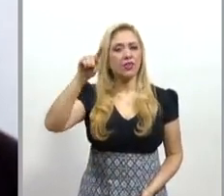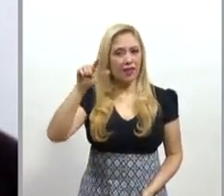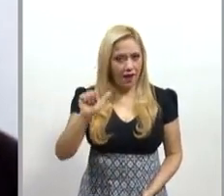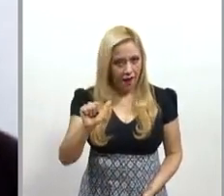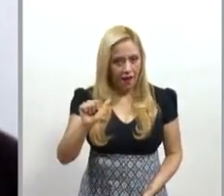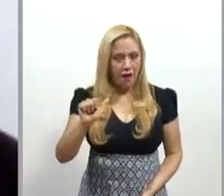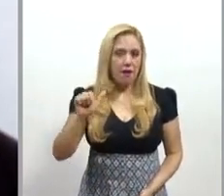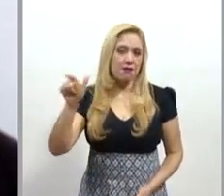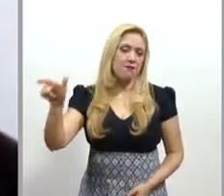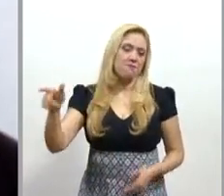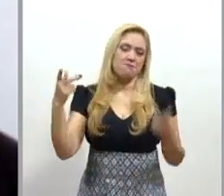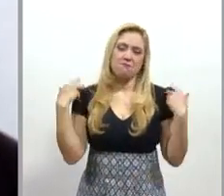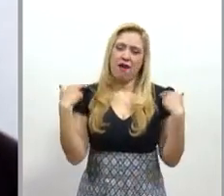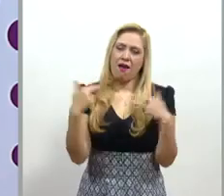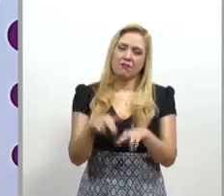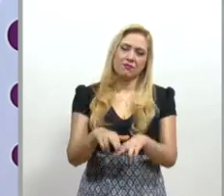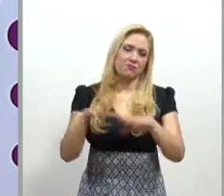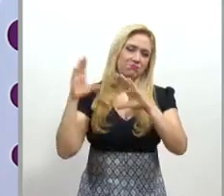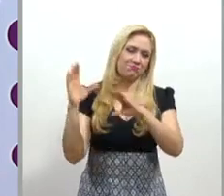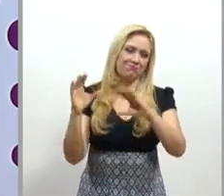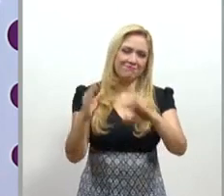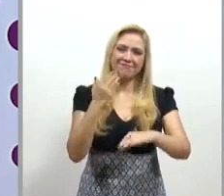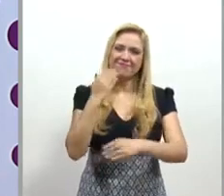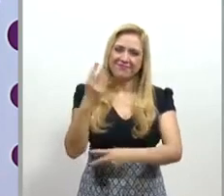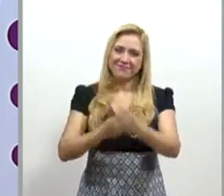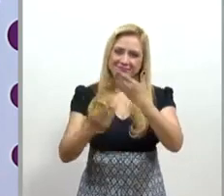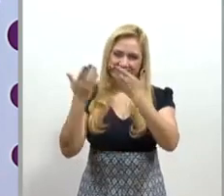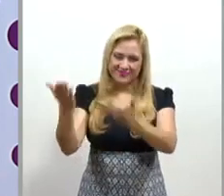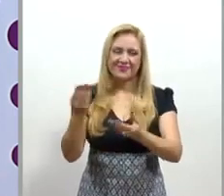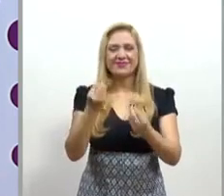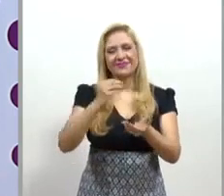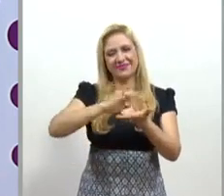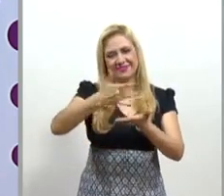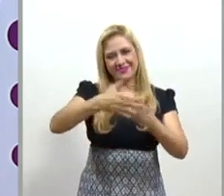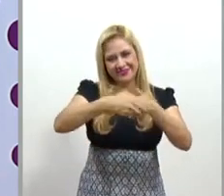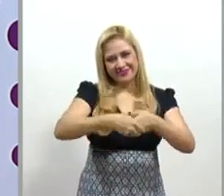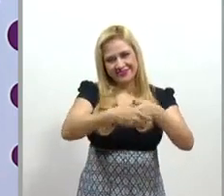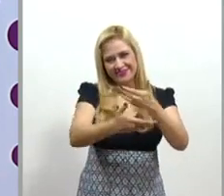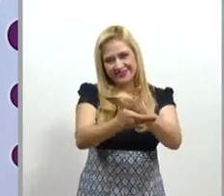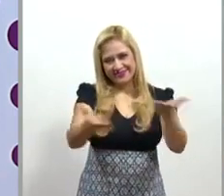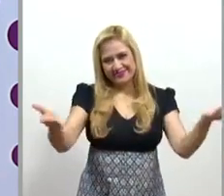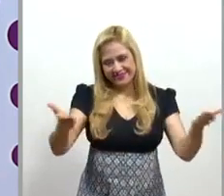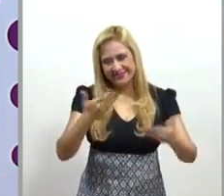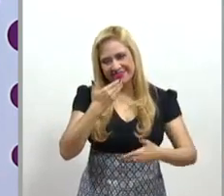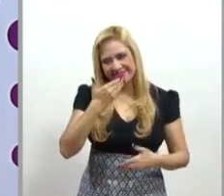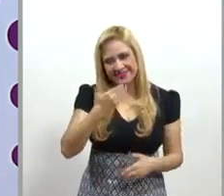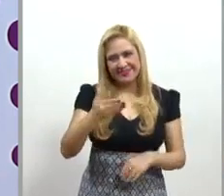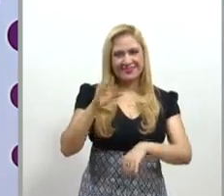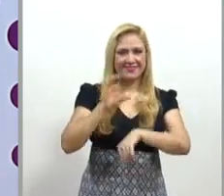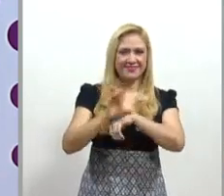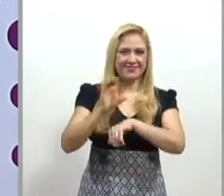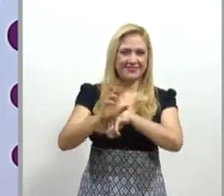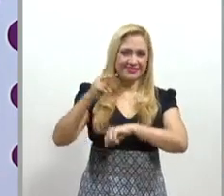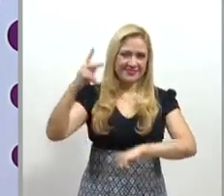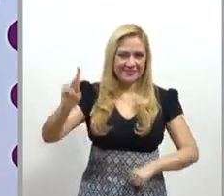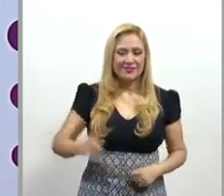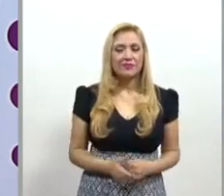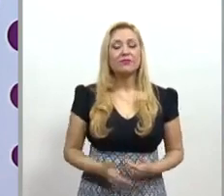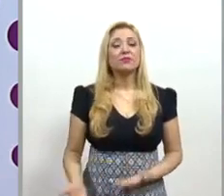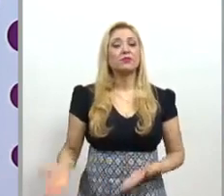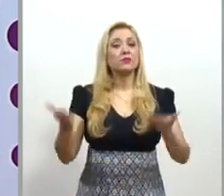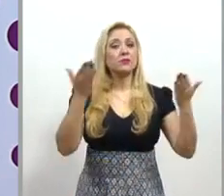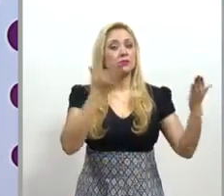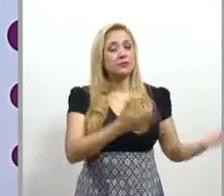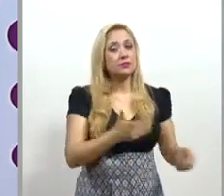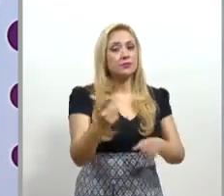tiempo completo. Bienvenida, Lina. Muchísimas gracias, un gusto saludarles. Igualmente. También presento a David García Zarubi, quien